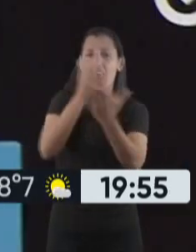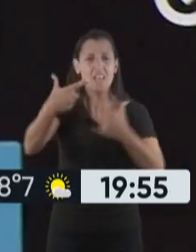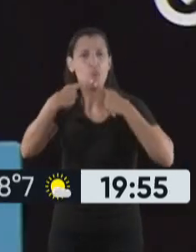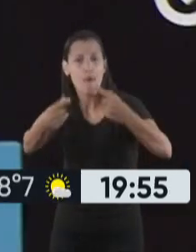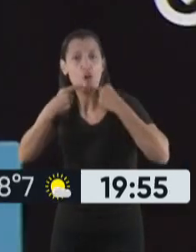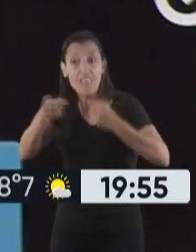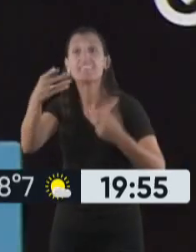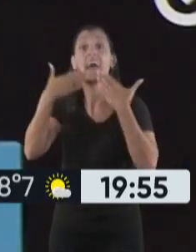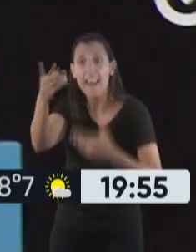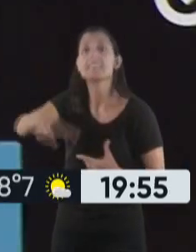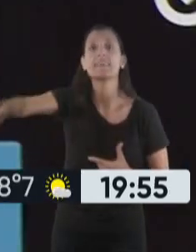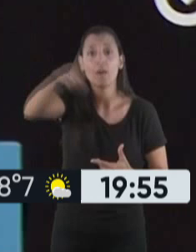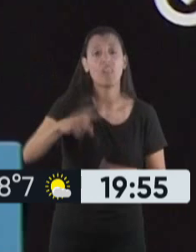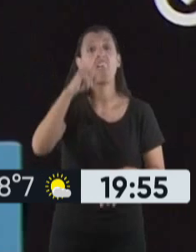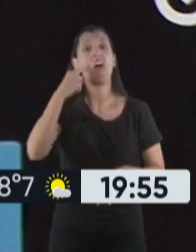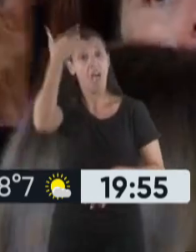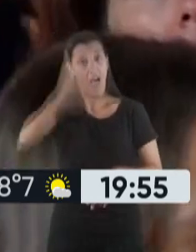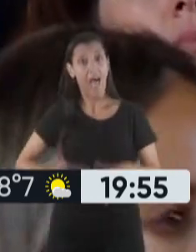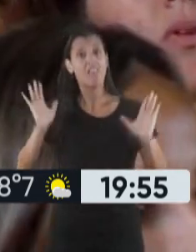Alberto...